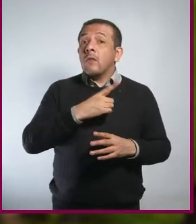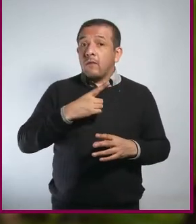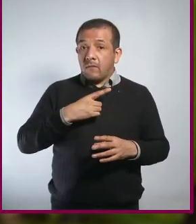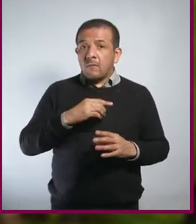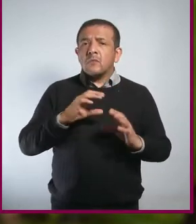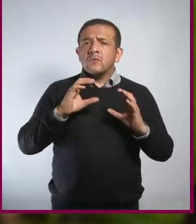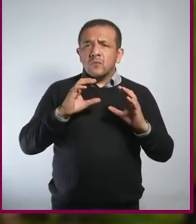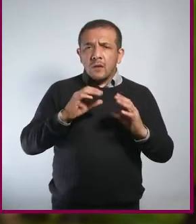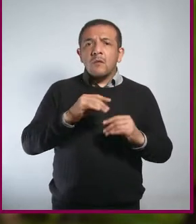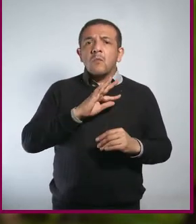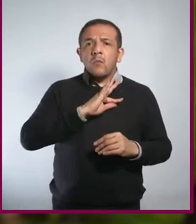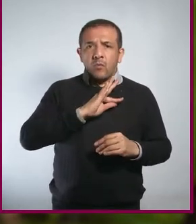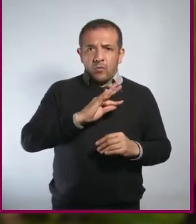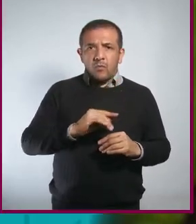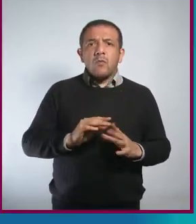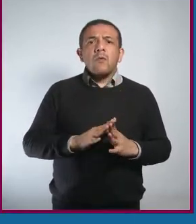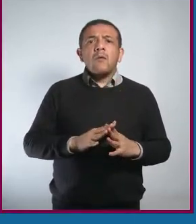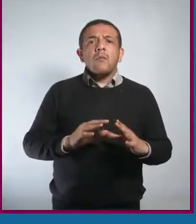y curable.